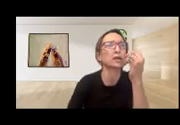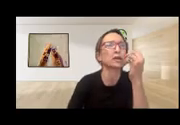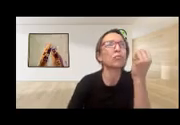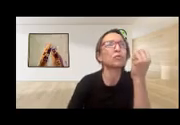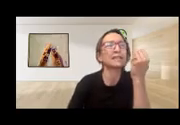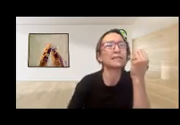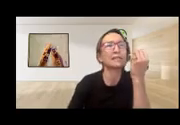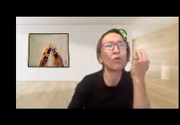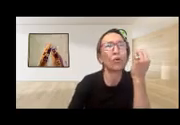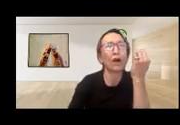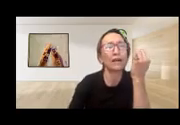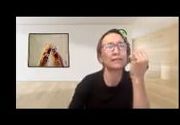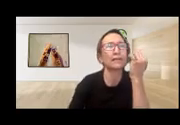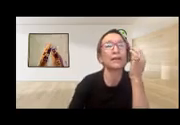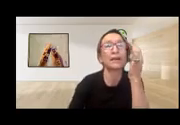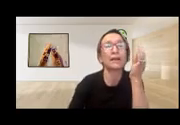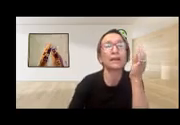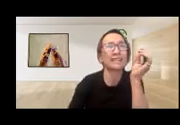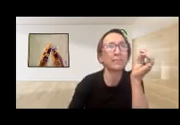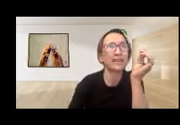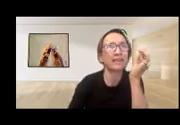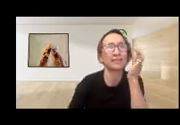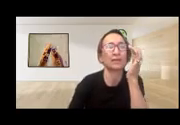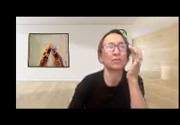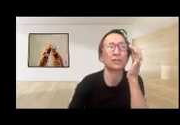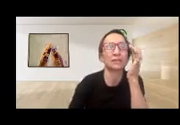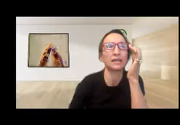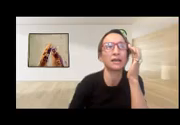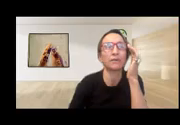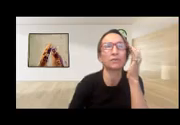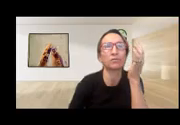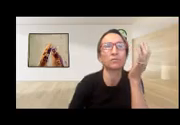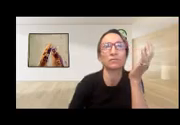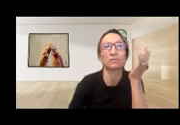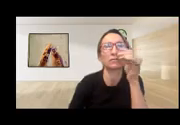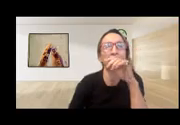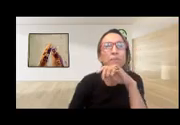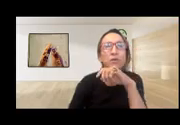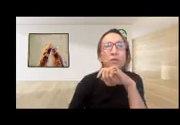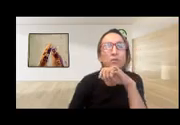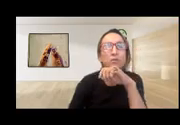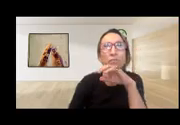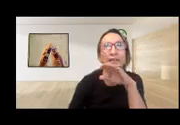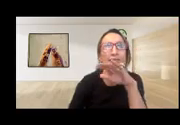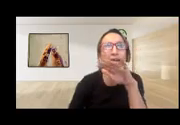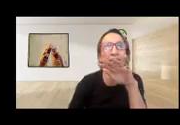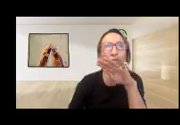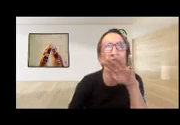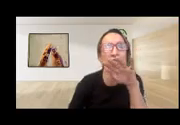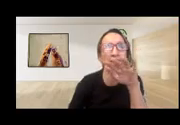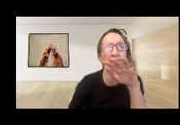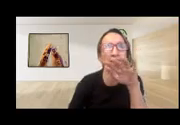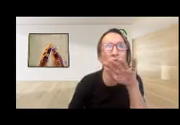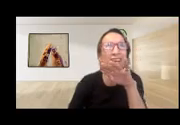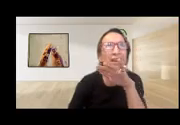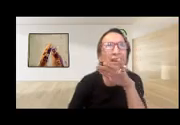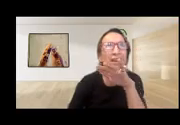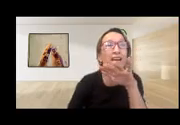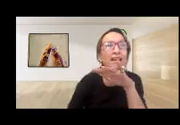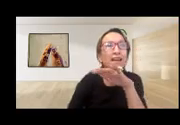arcillosos, con muchas hojas, semillas y cosas así que son típicos de un pantano, de un